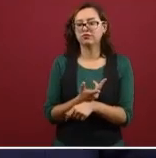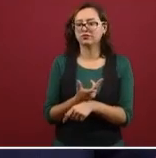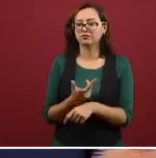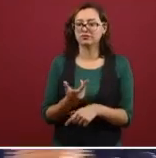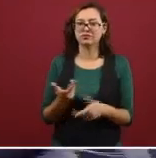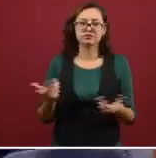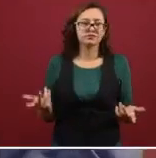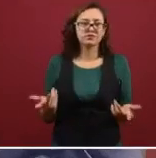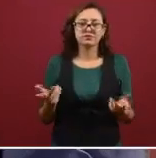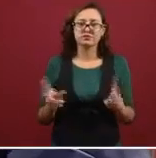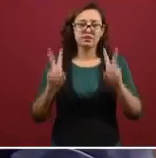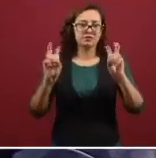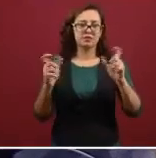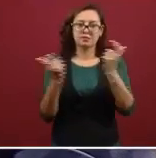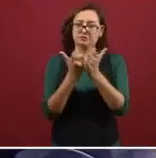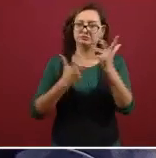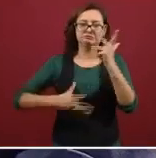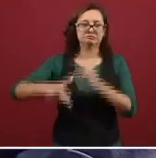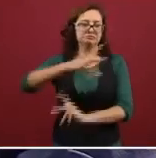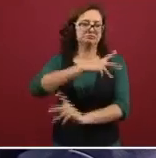rotundo la política económica,